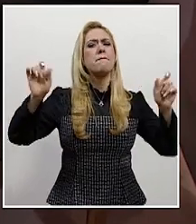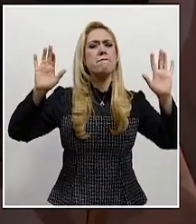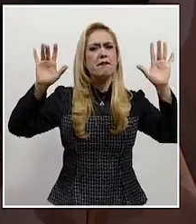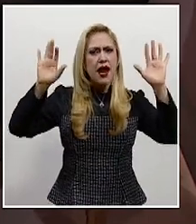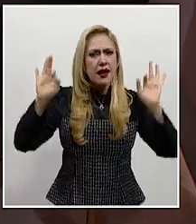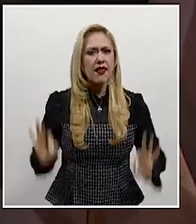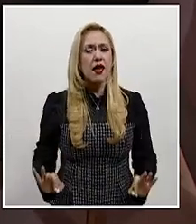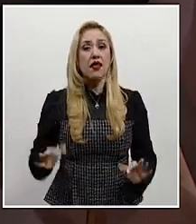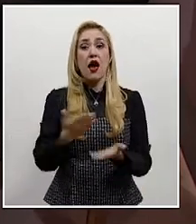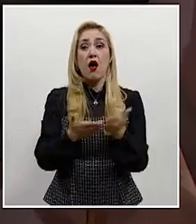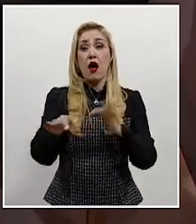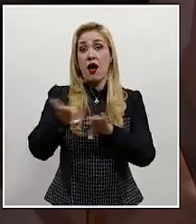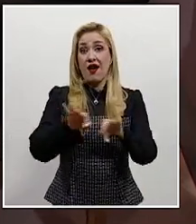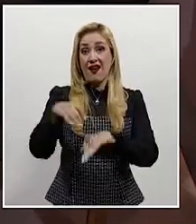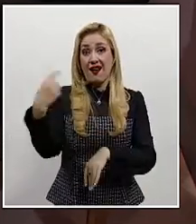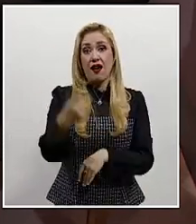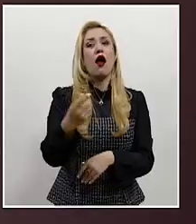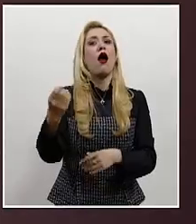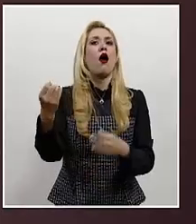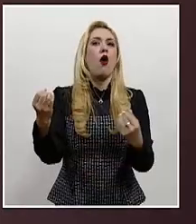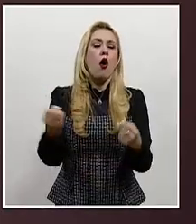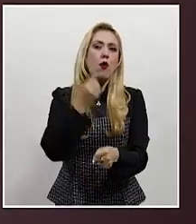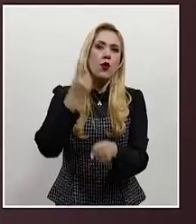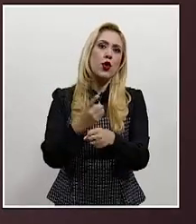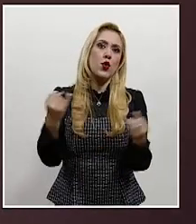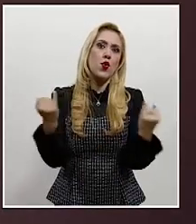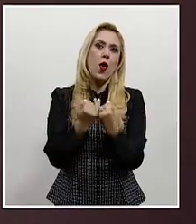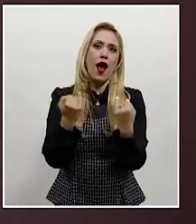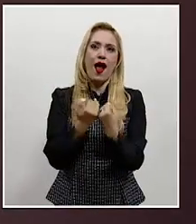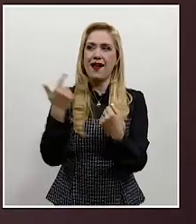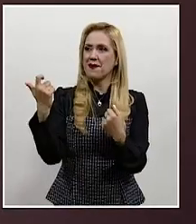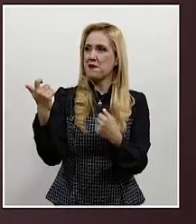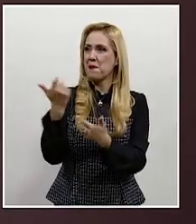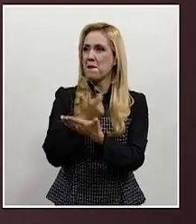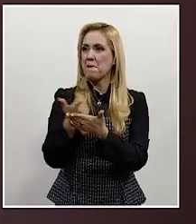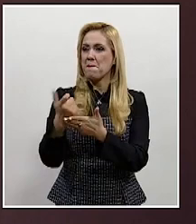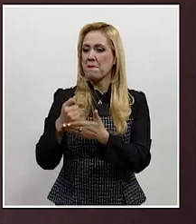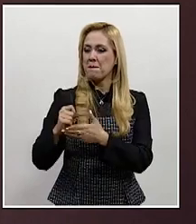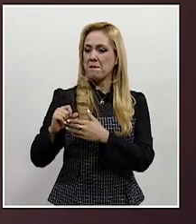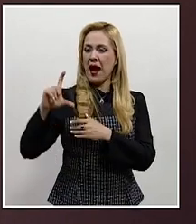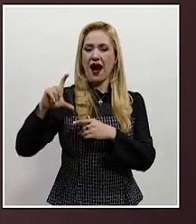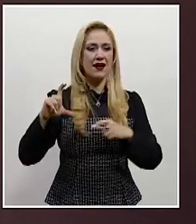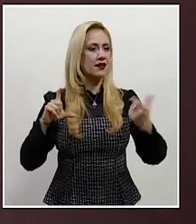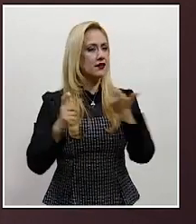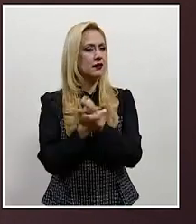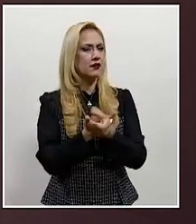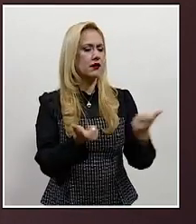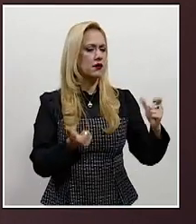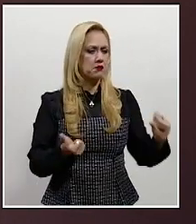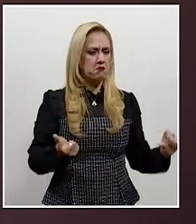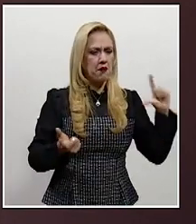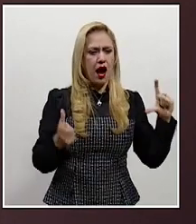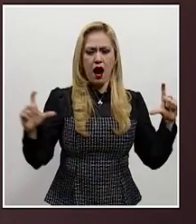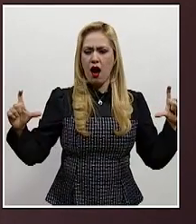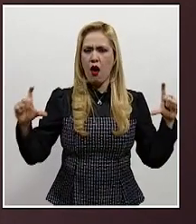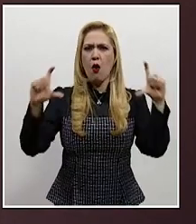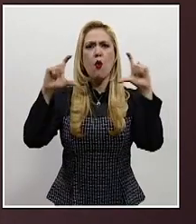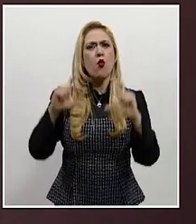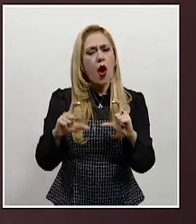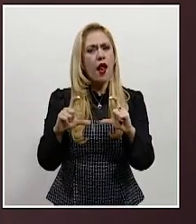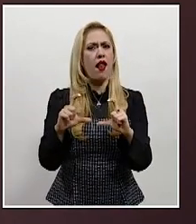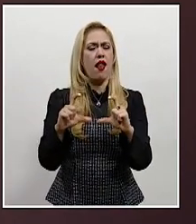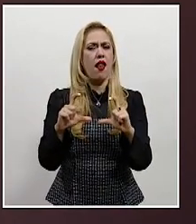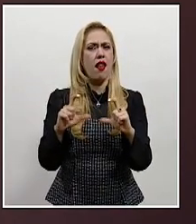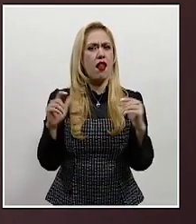eso significa igualdad de oportunidades en el trabajo. Es muy importante destacar que la igualdad es